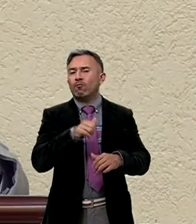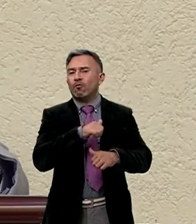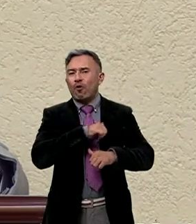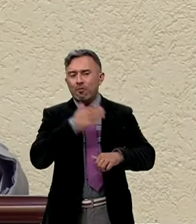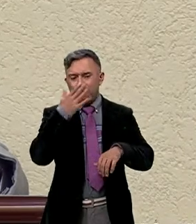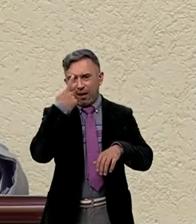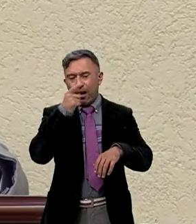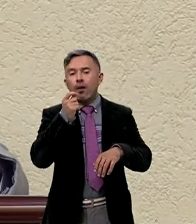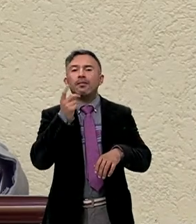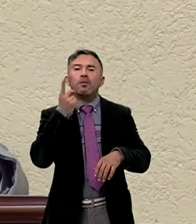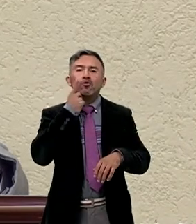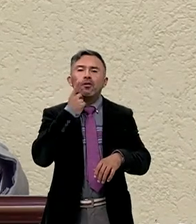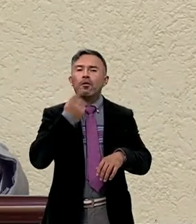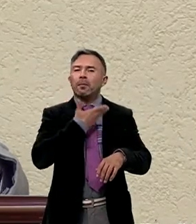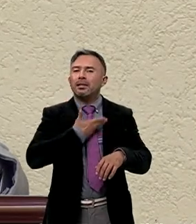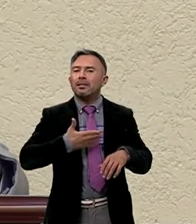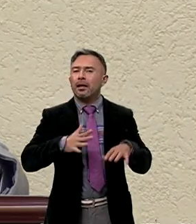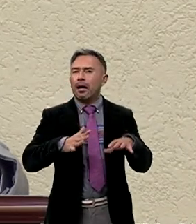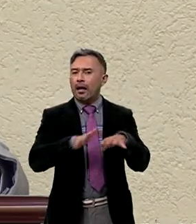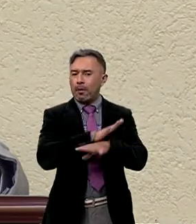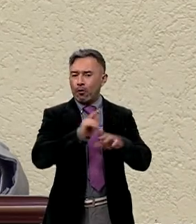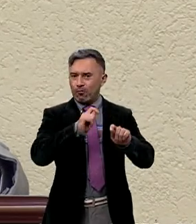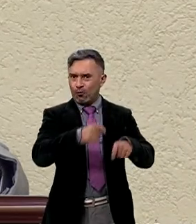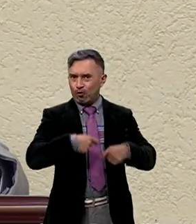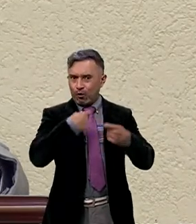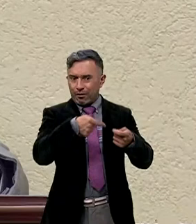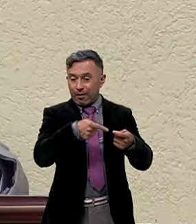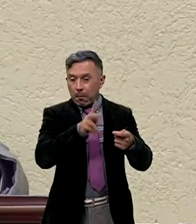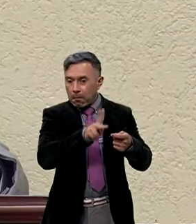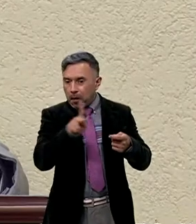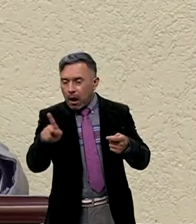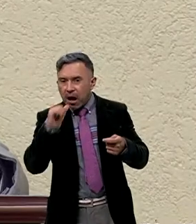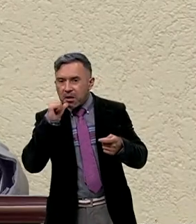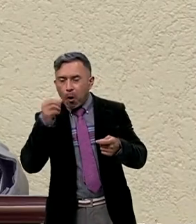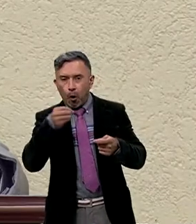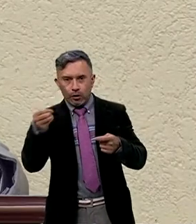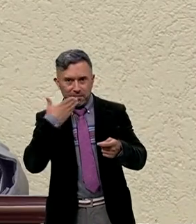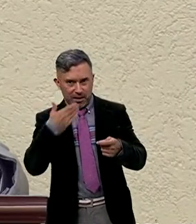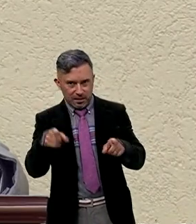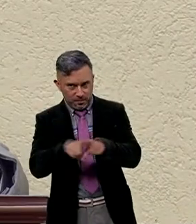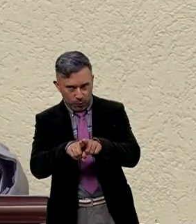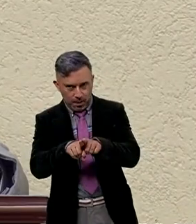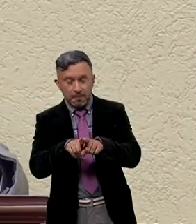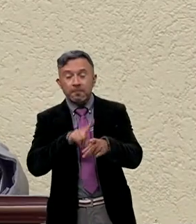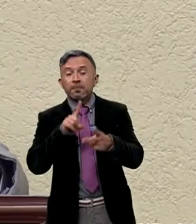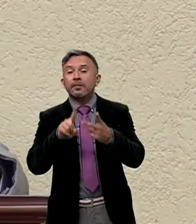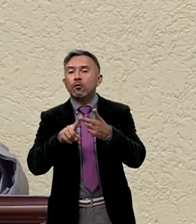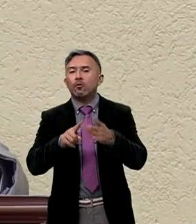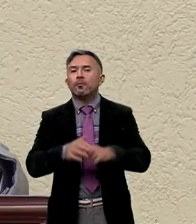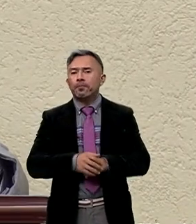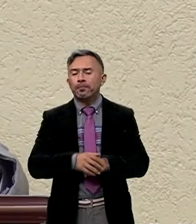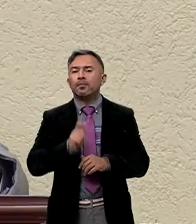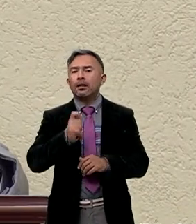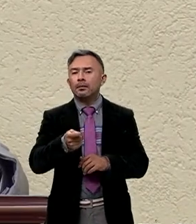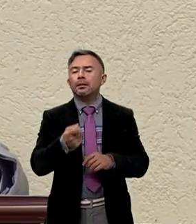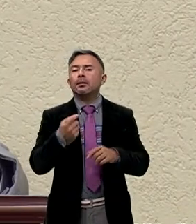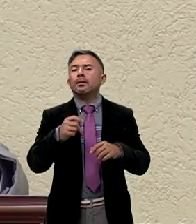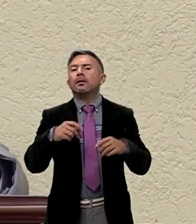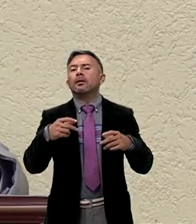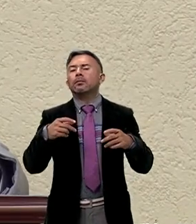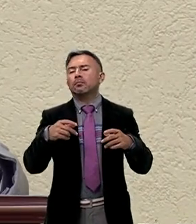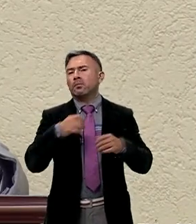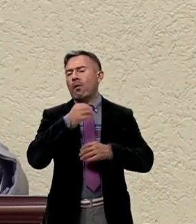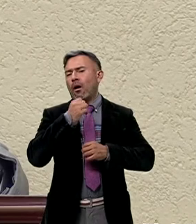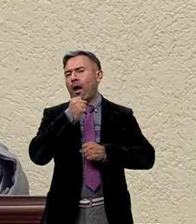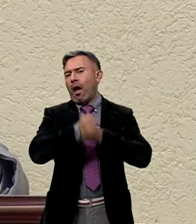los poderes constitucionales segundo porque fue la consulta popular en la que más en la que participaron el mayor número de votantes de nuestra